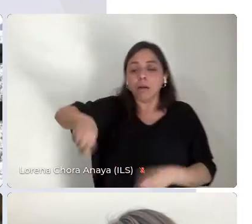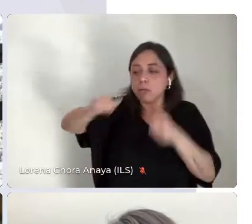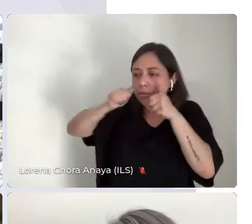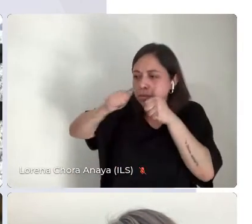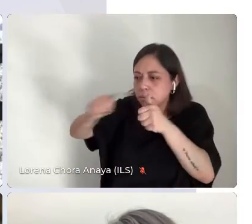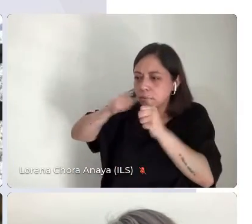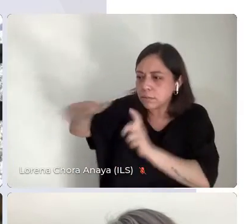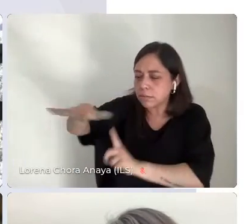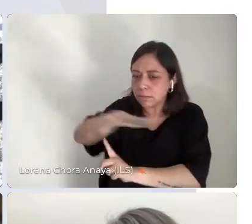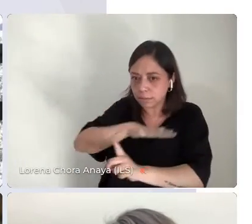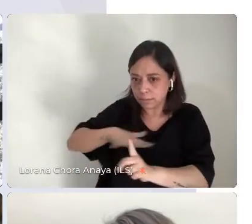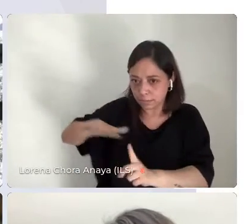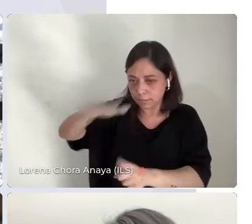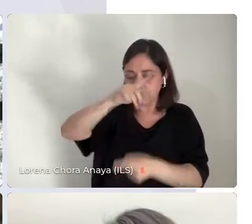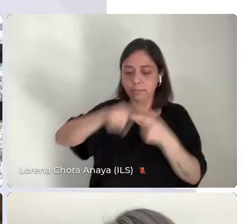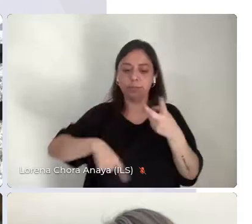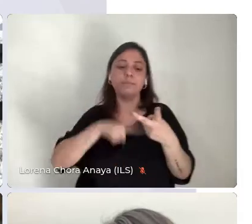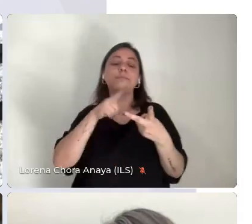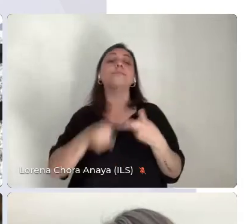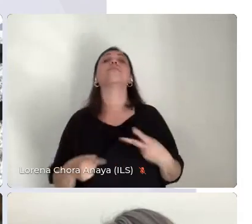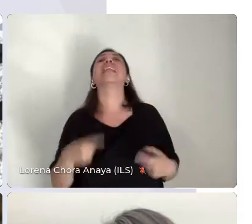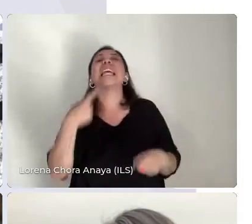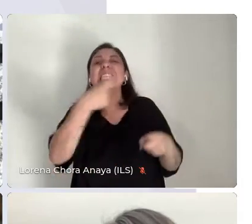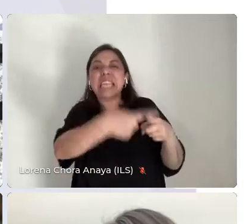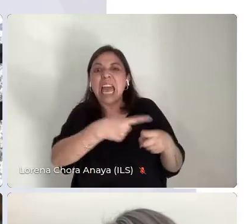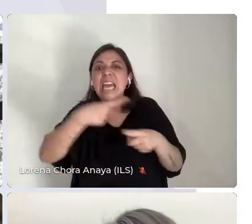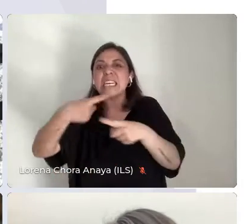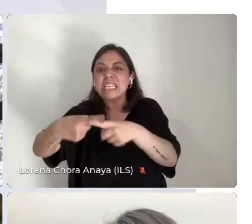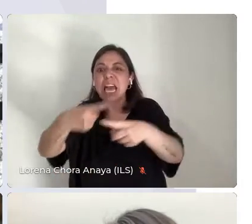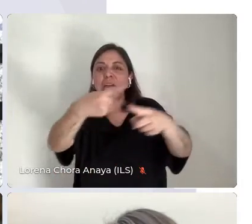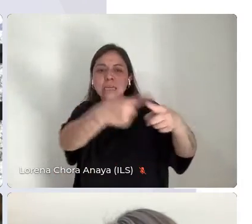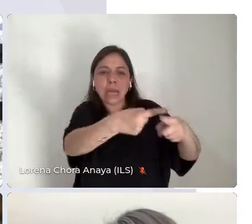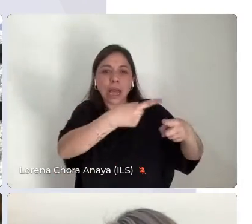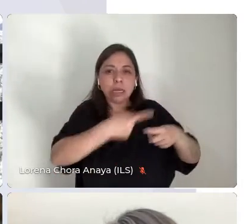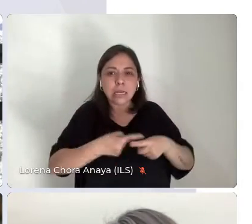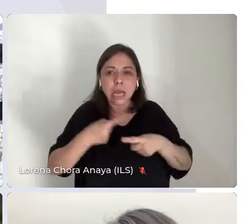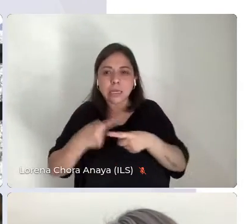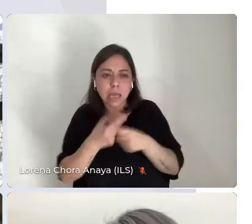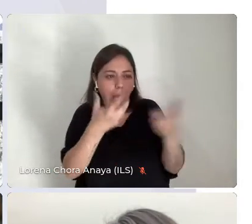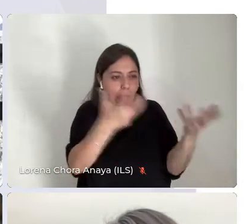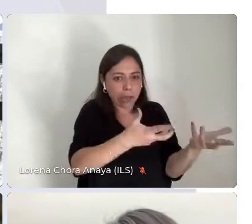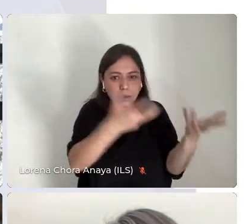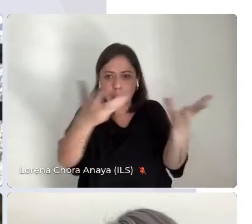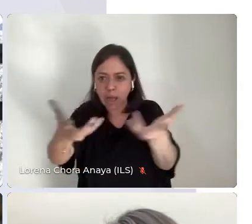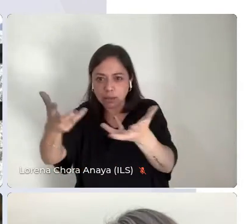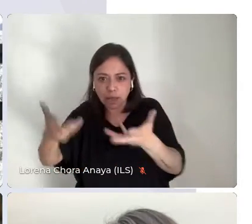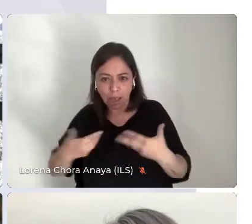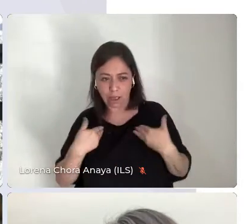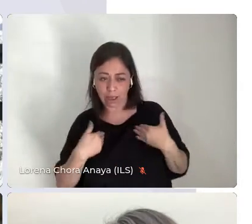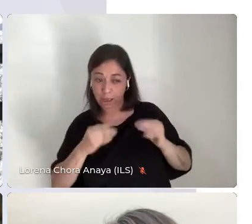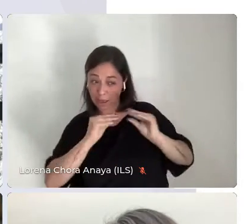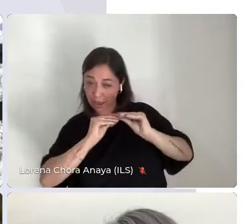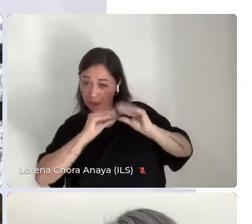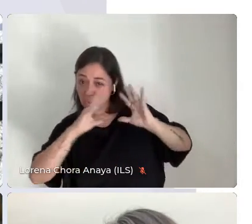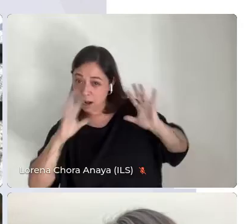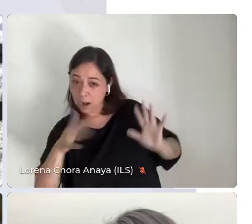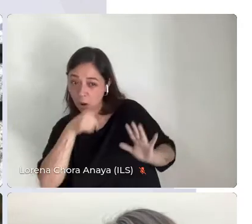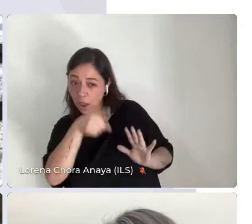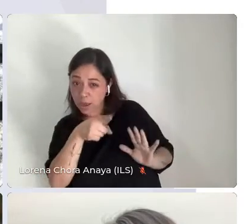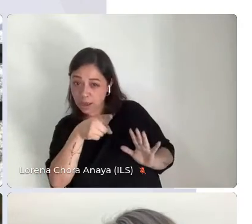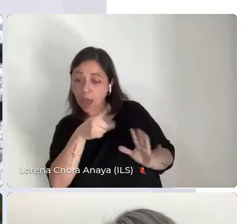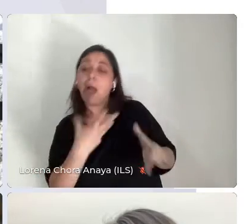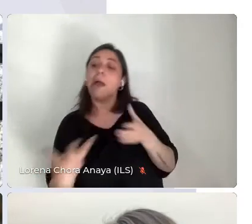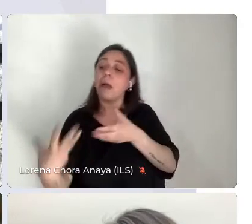tener este mapa de actores, tener esta claridad de mapa de actores, y en este mapa de actores, sí o sí, tenemos que incluir a las personas que van